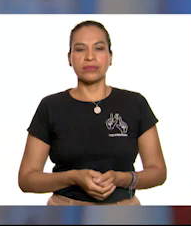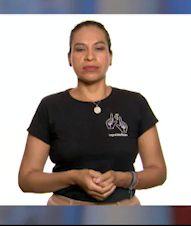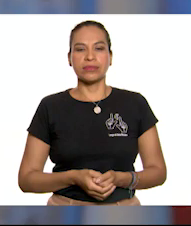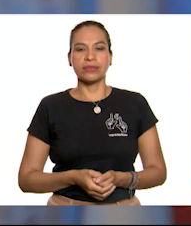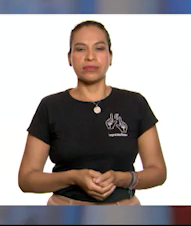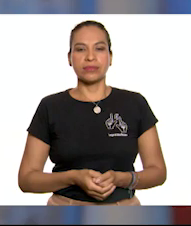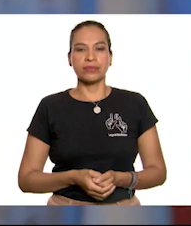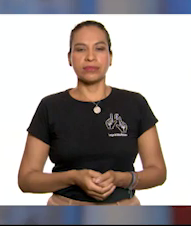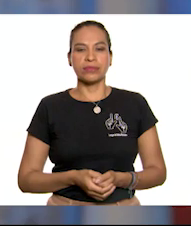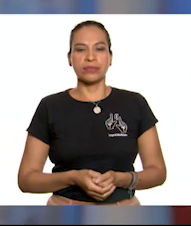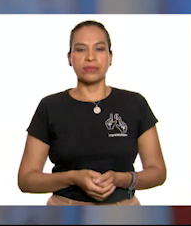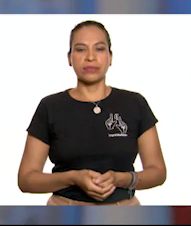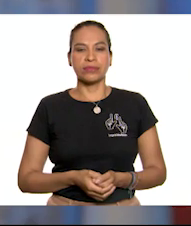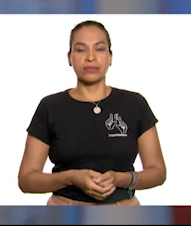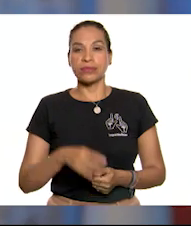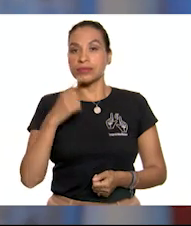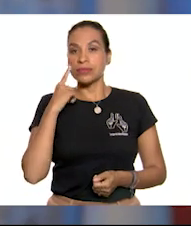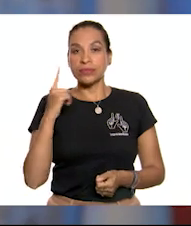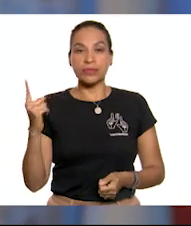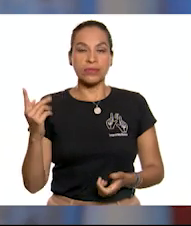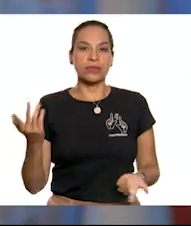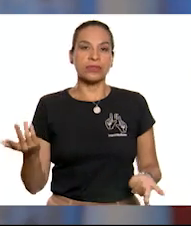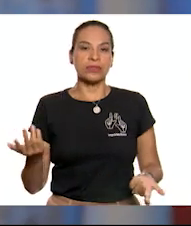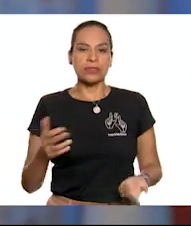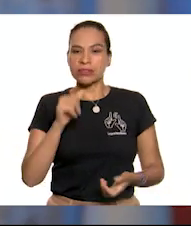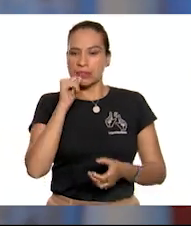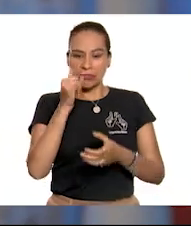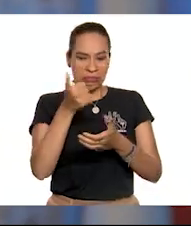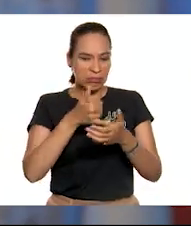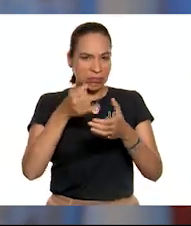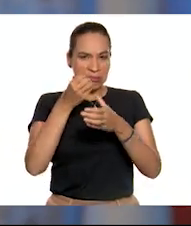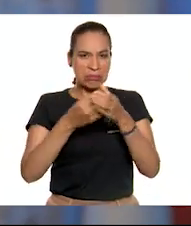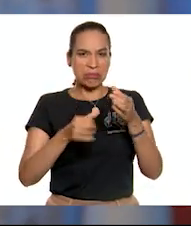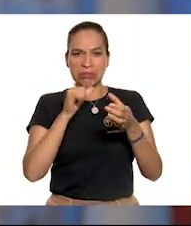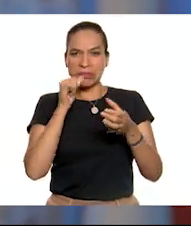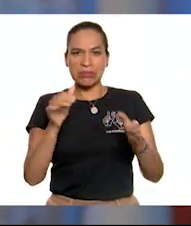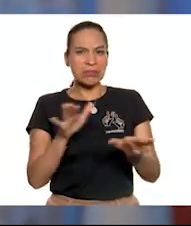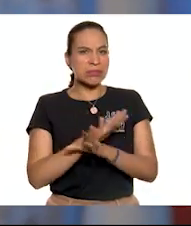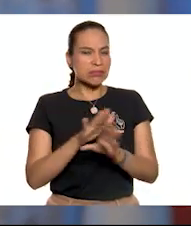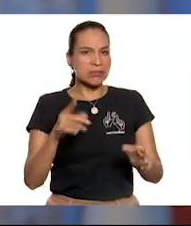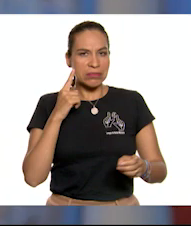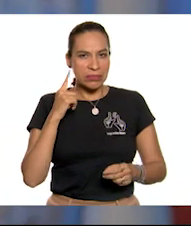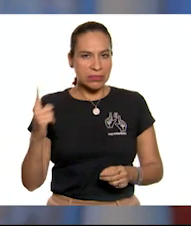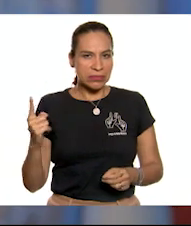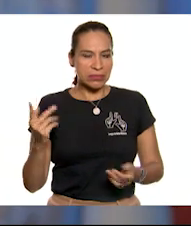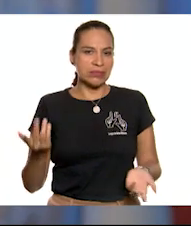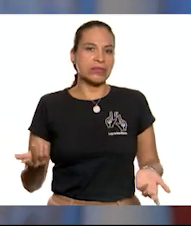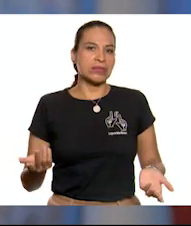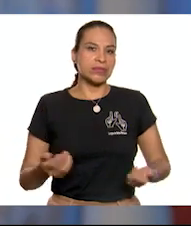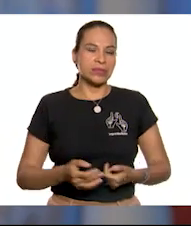¡Wow! ¡Miren nada más! No se sale nada de aceite, Ale, ¿ya viste? Quedó ahí todo. No.